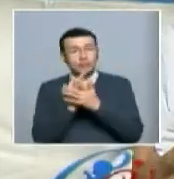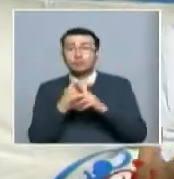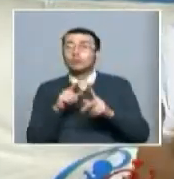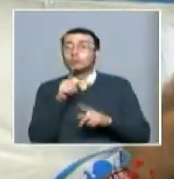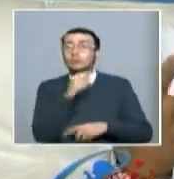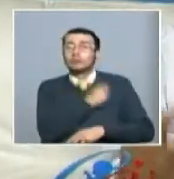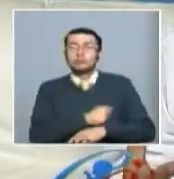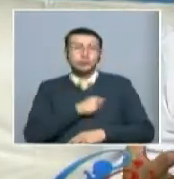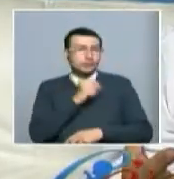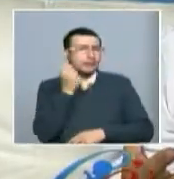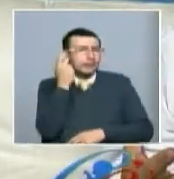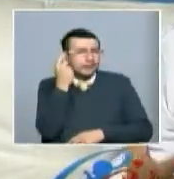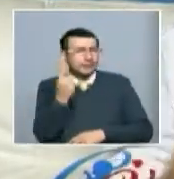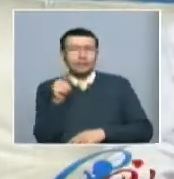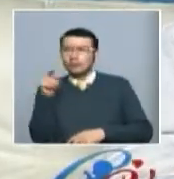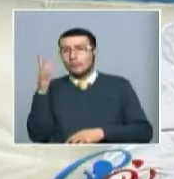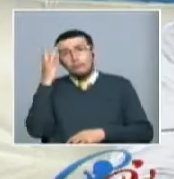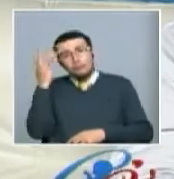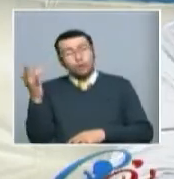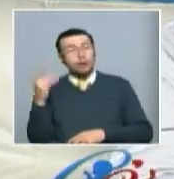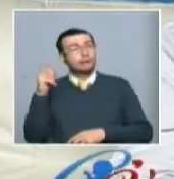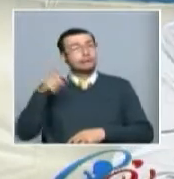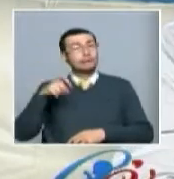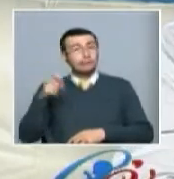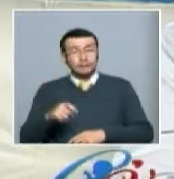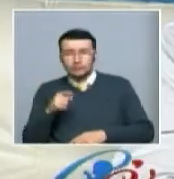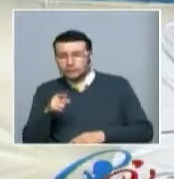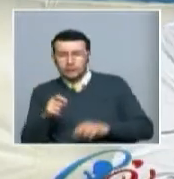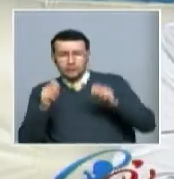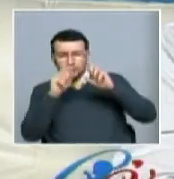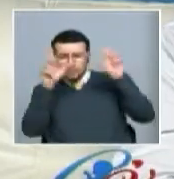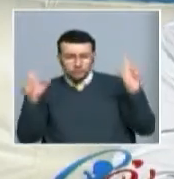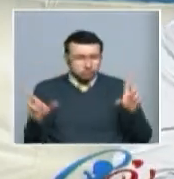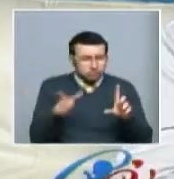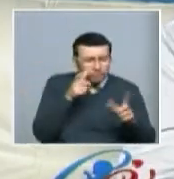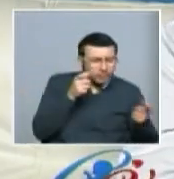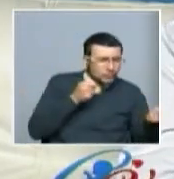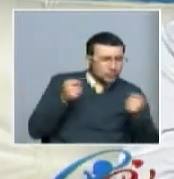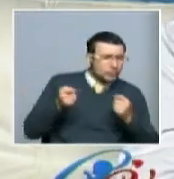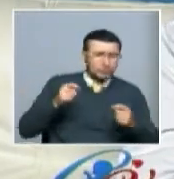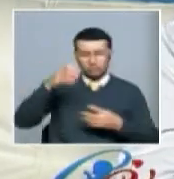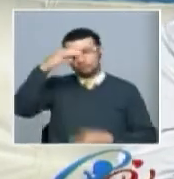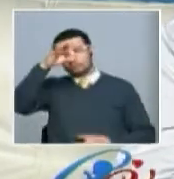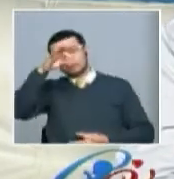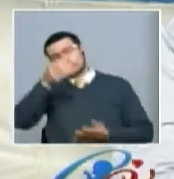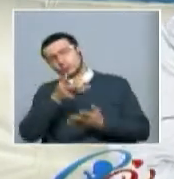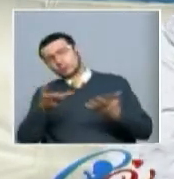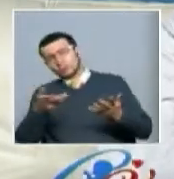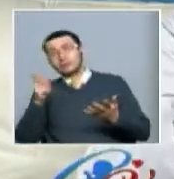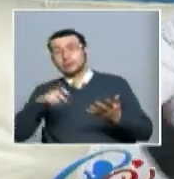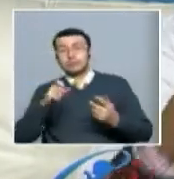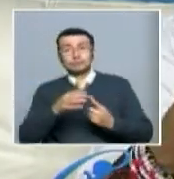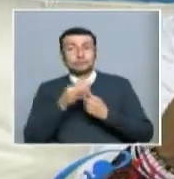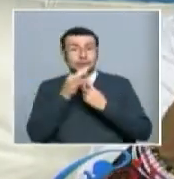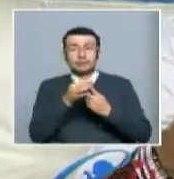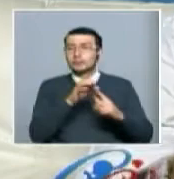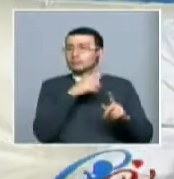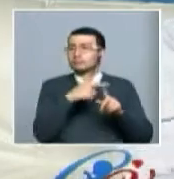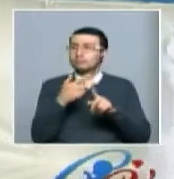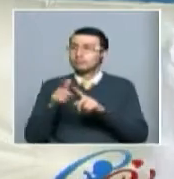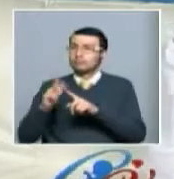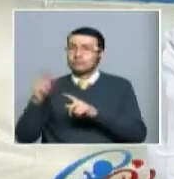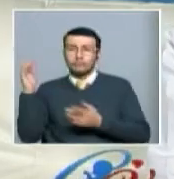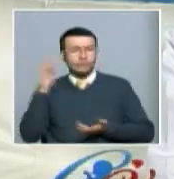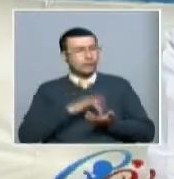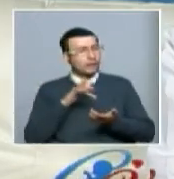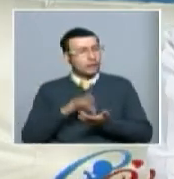entiendan el por qué se necesitan métodos diagnósticos, especialidades, se necesitan muchas cosas